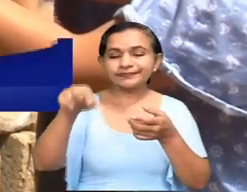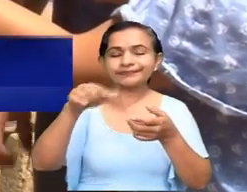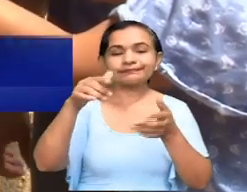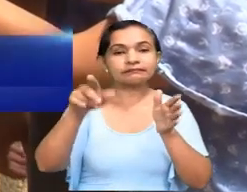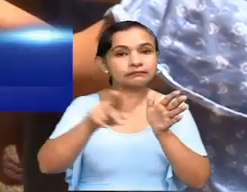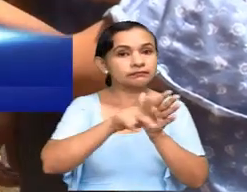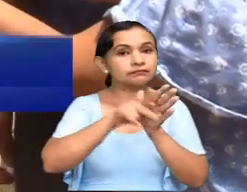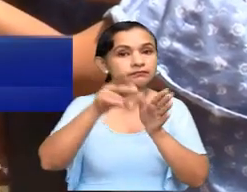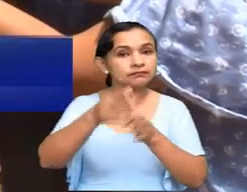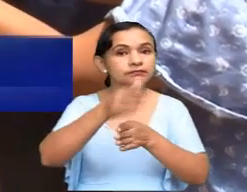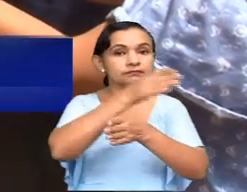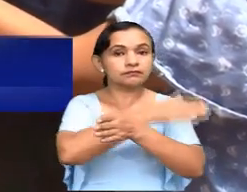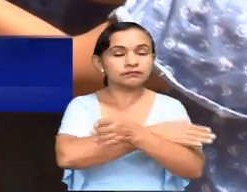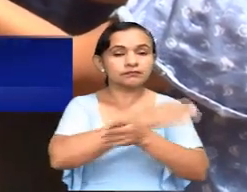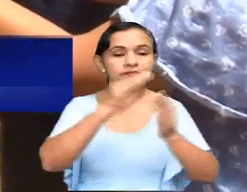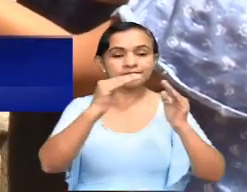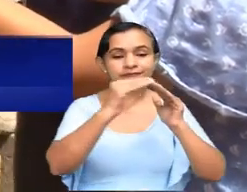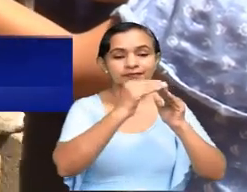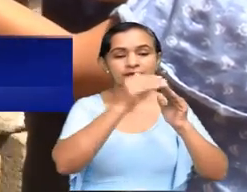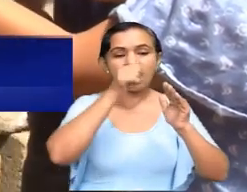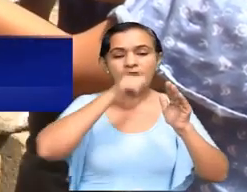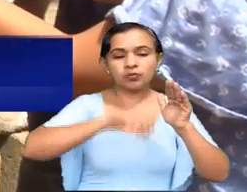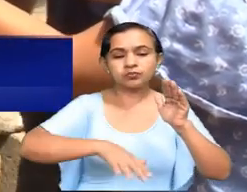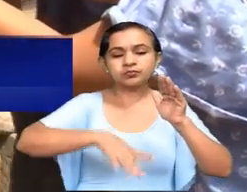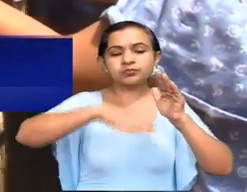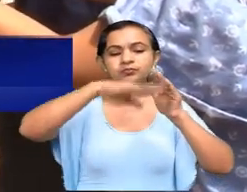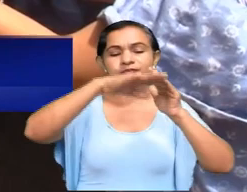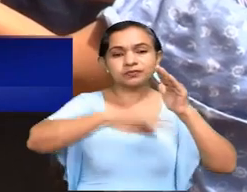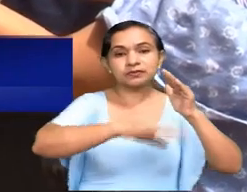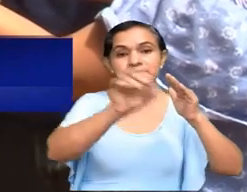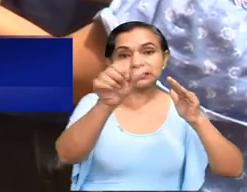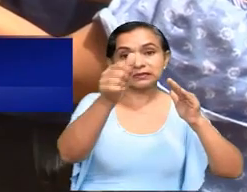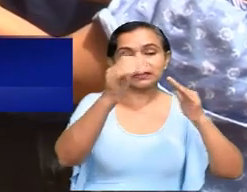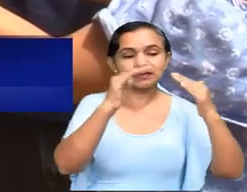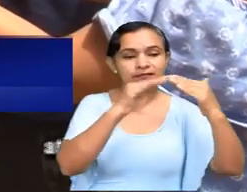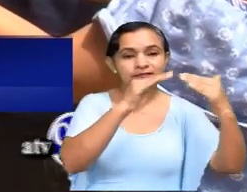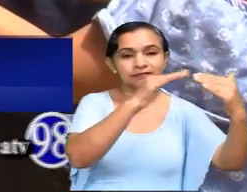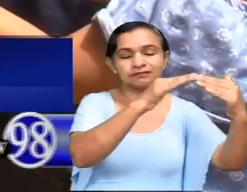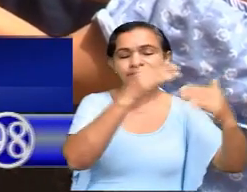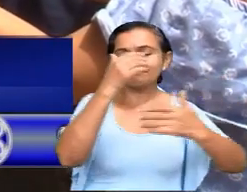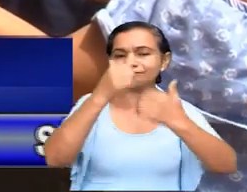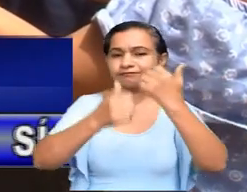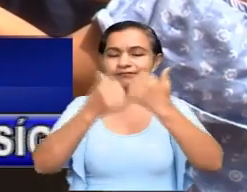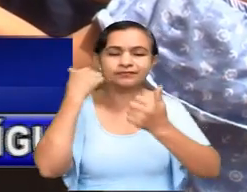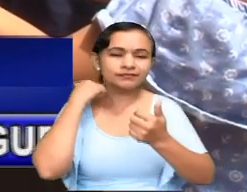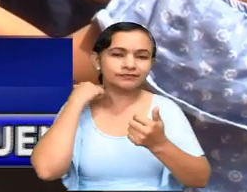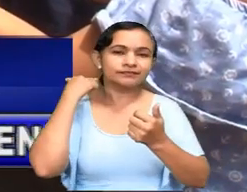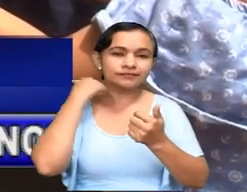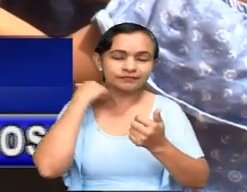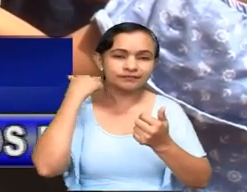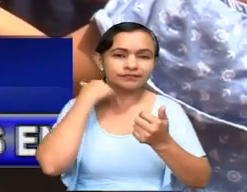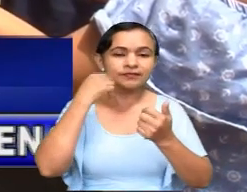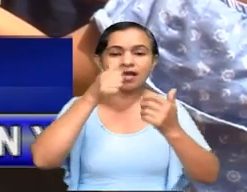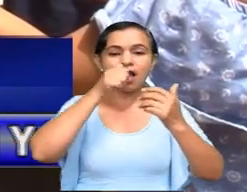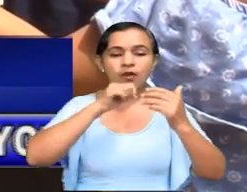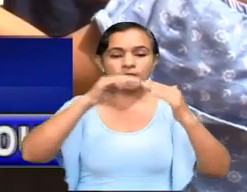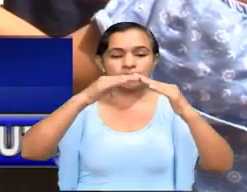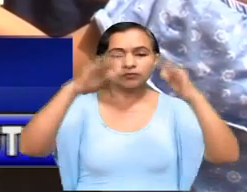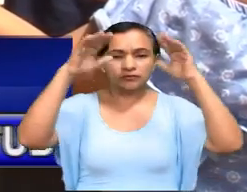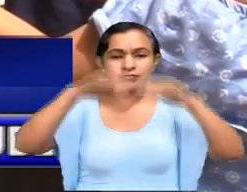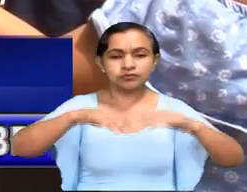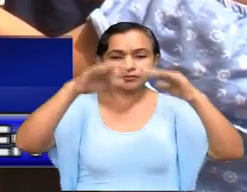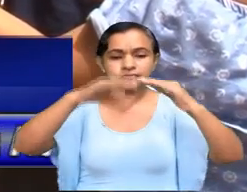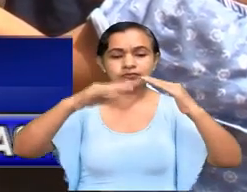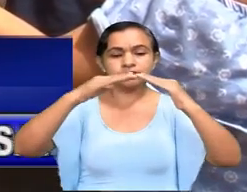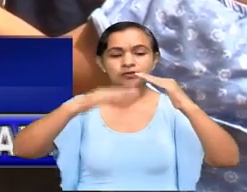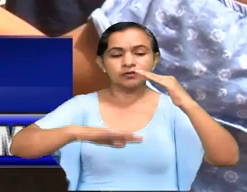crítico, donde se anegaban varias casas. Más de 6 casas, nosotros teníamos problemas anual de inundaciones. Sin embargo,